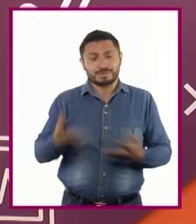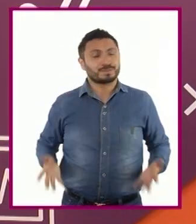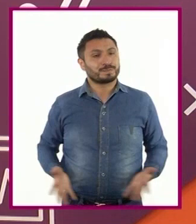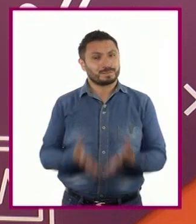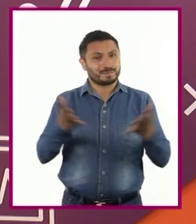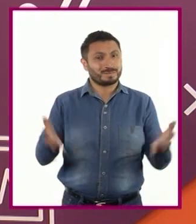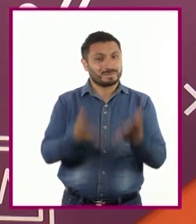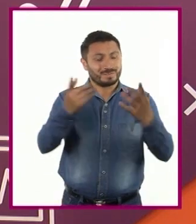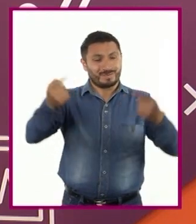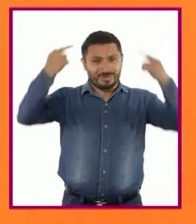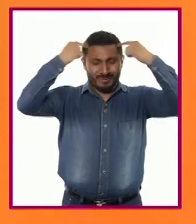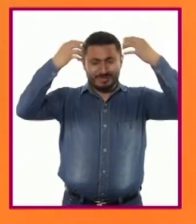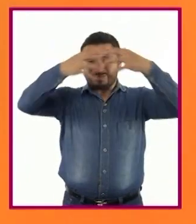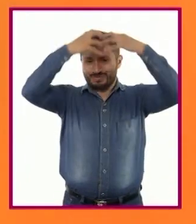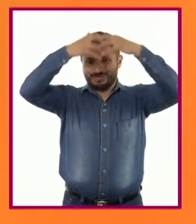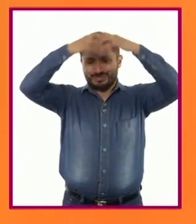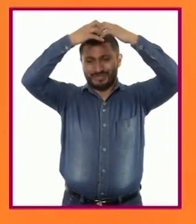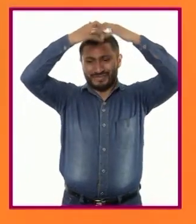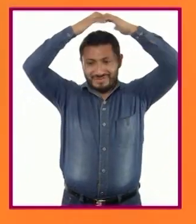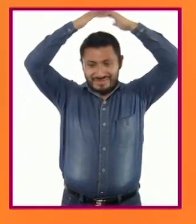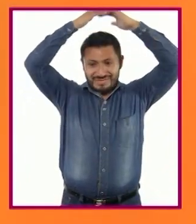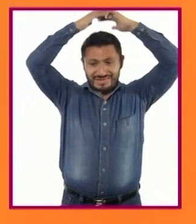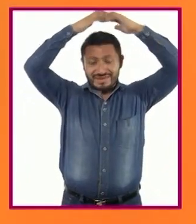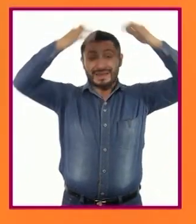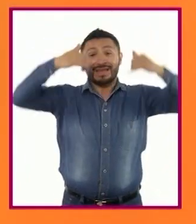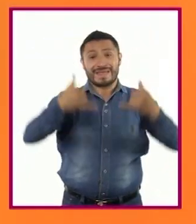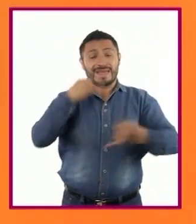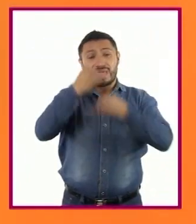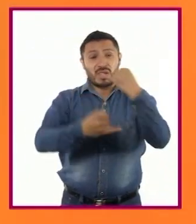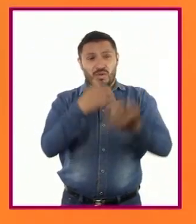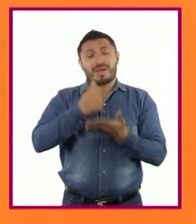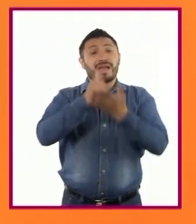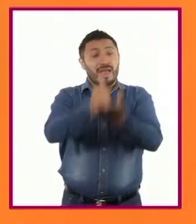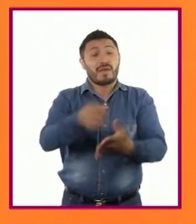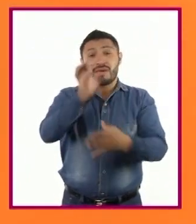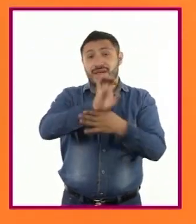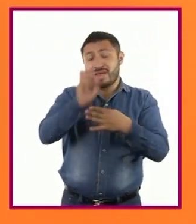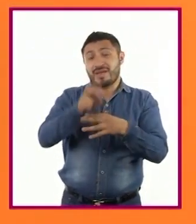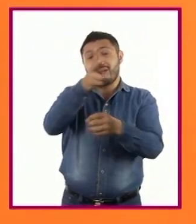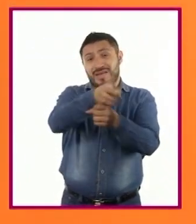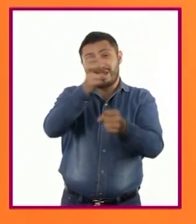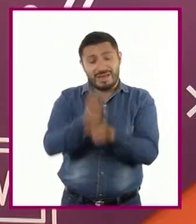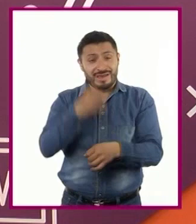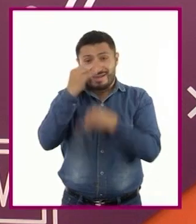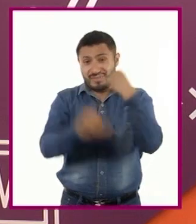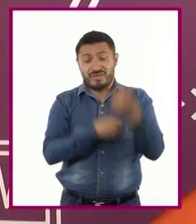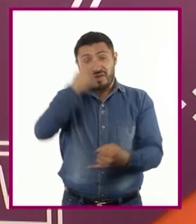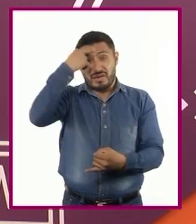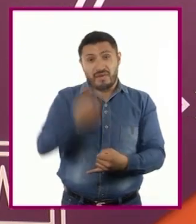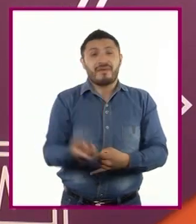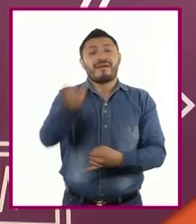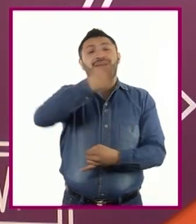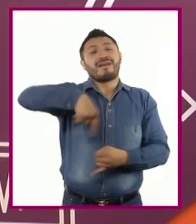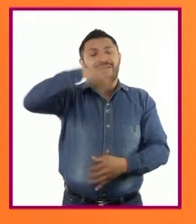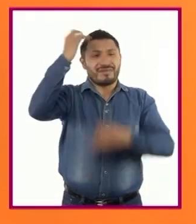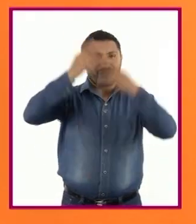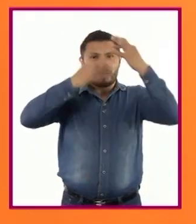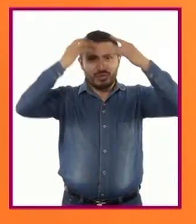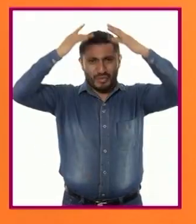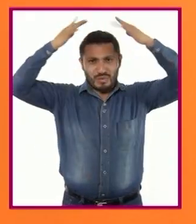buena parte de nuestro cerebro y jugar nos ayuda. Entonces, y si los invitamos a jugar para que sean más